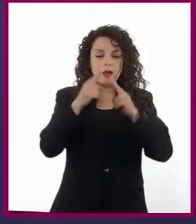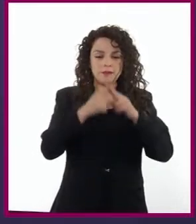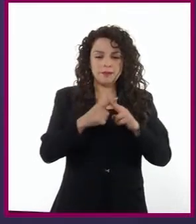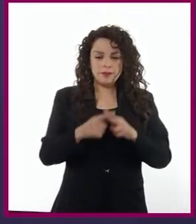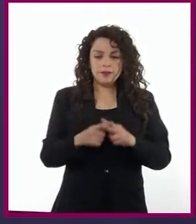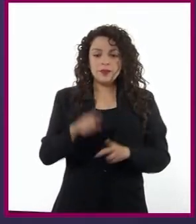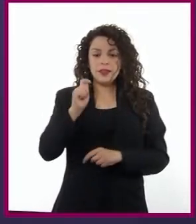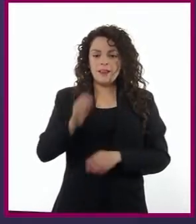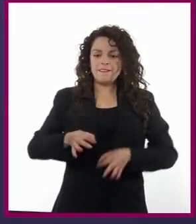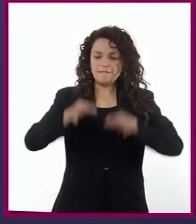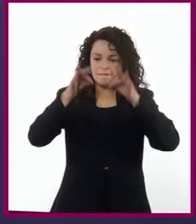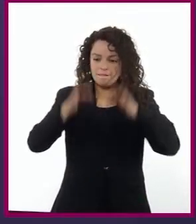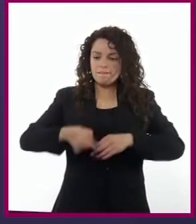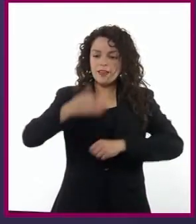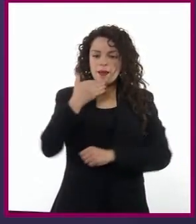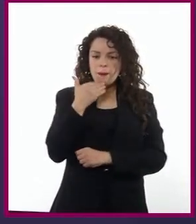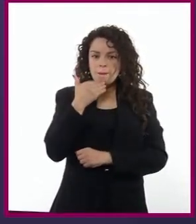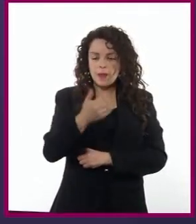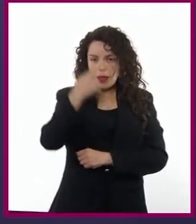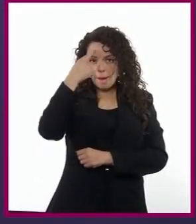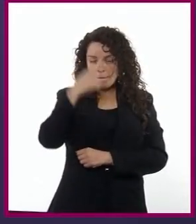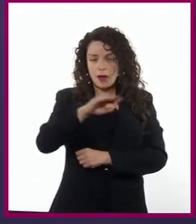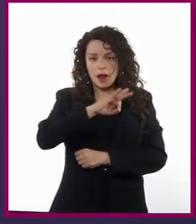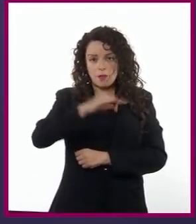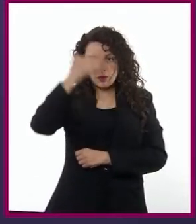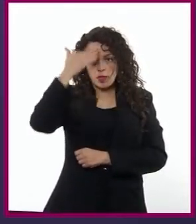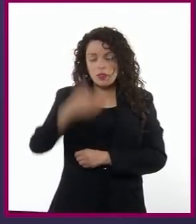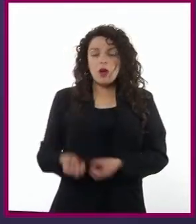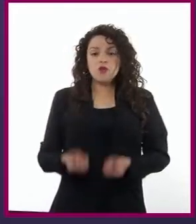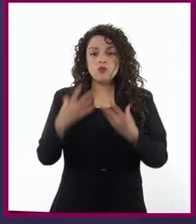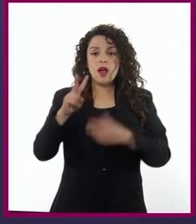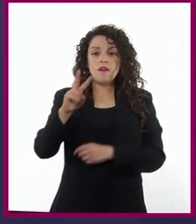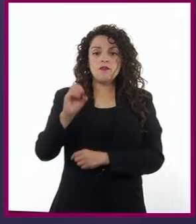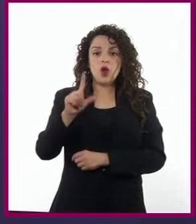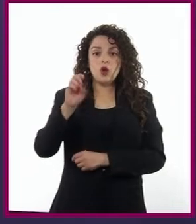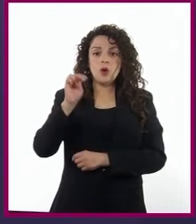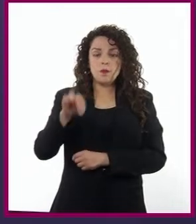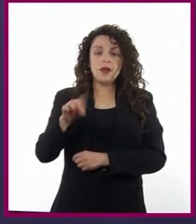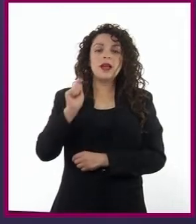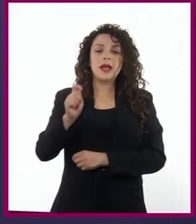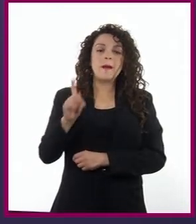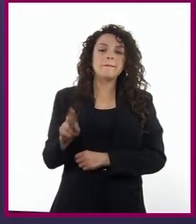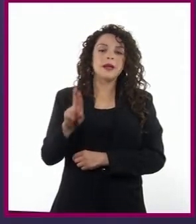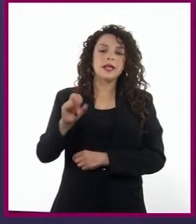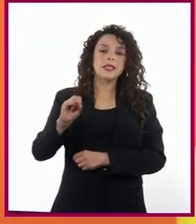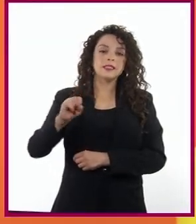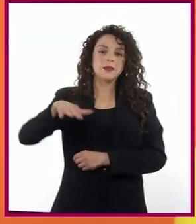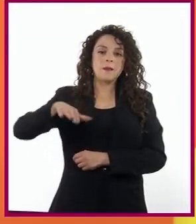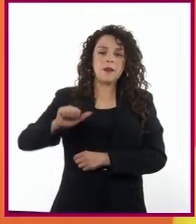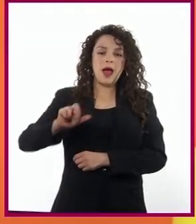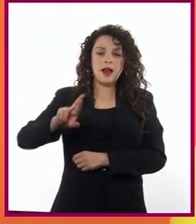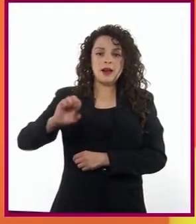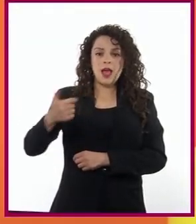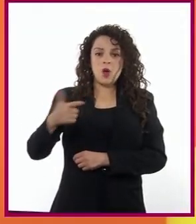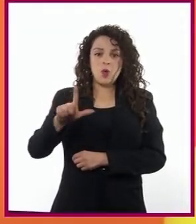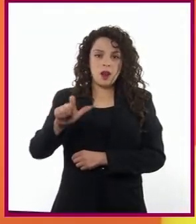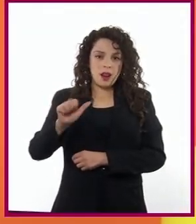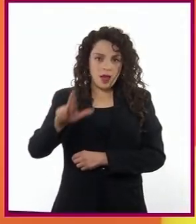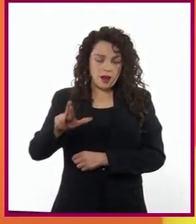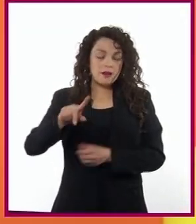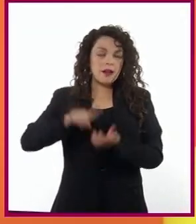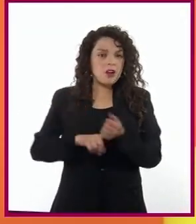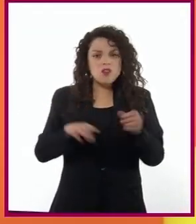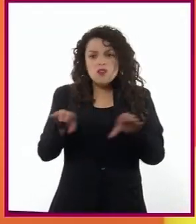forma muy definida de calcular el volumen de los prismas regulares, la cual se establece